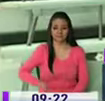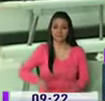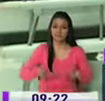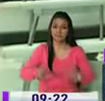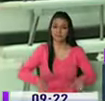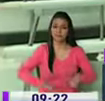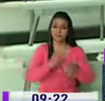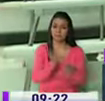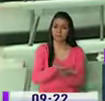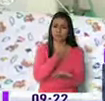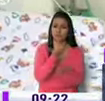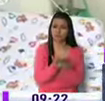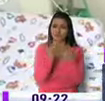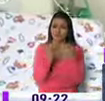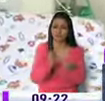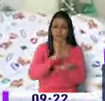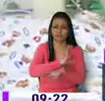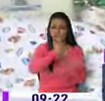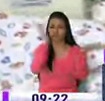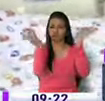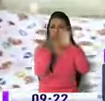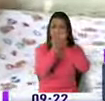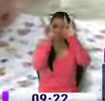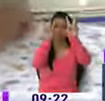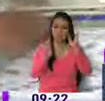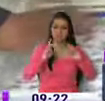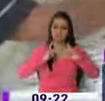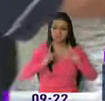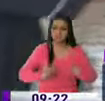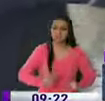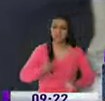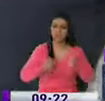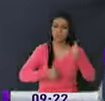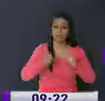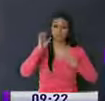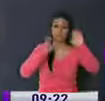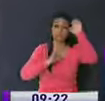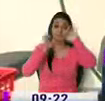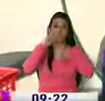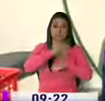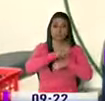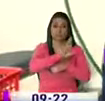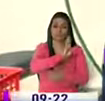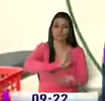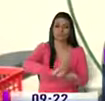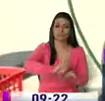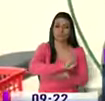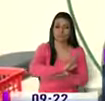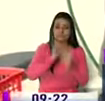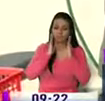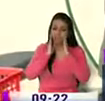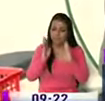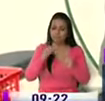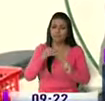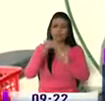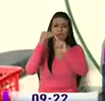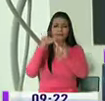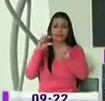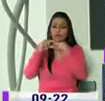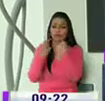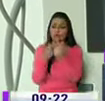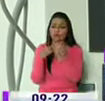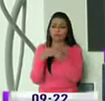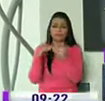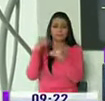Moreno desea revolucionar la salud es la estrategia Médico del Barrio, que promueve la atención priorizada a grupos